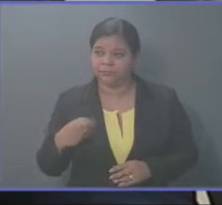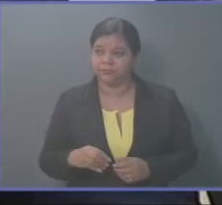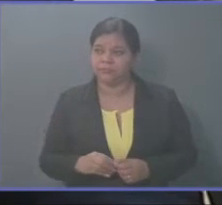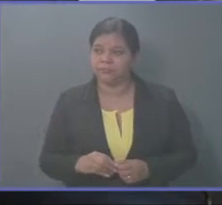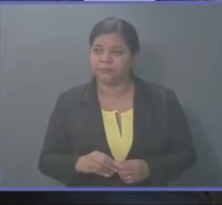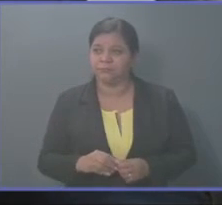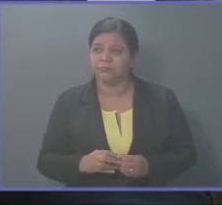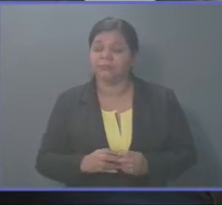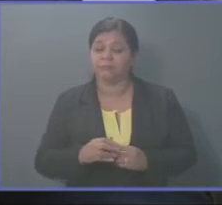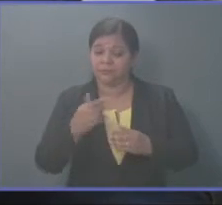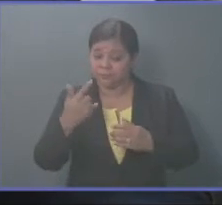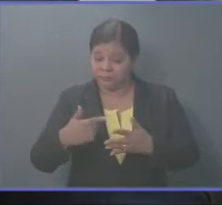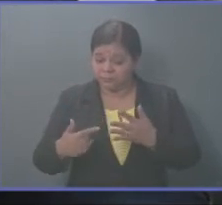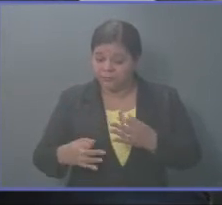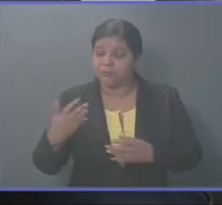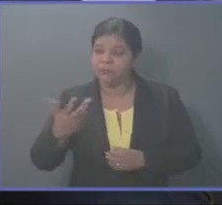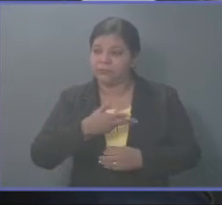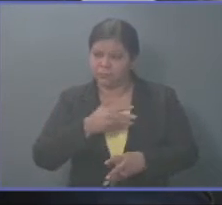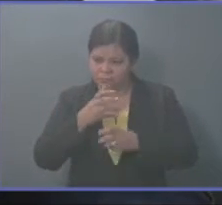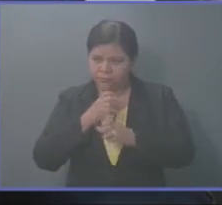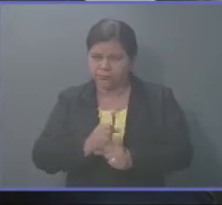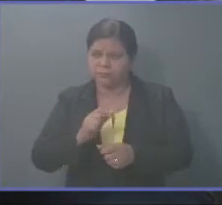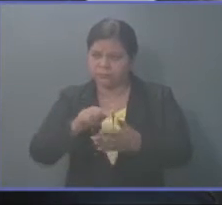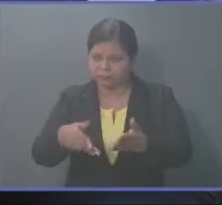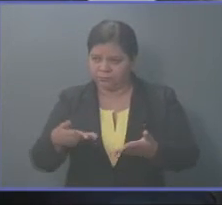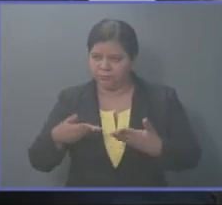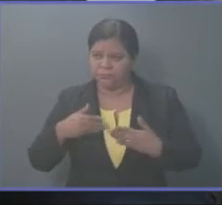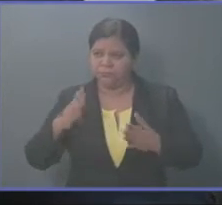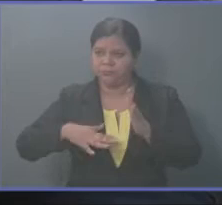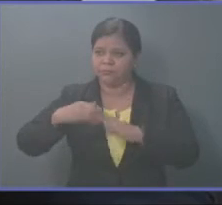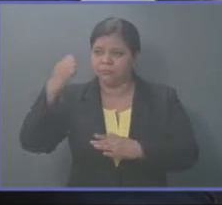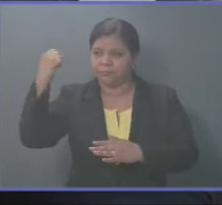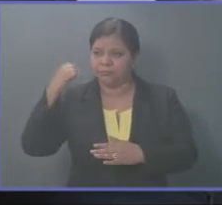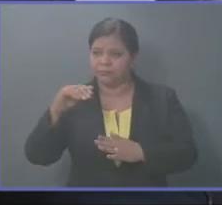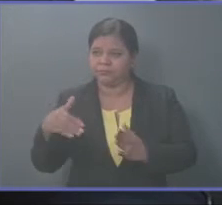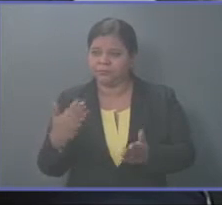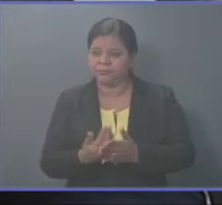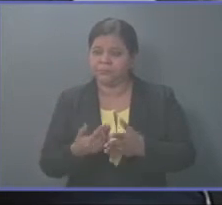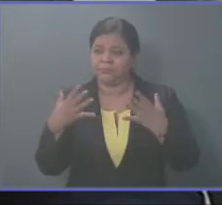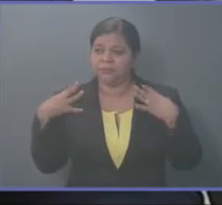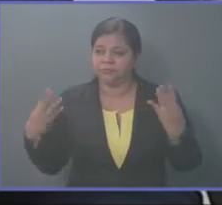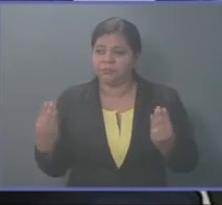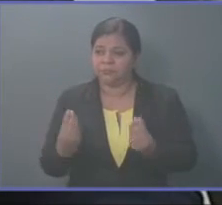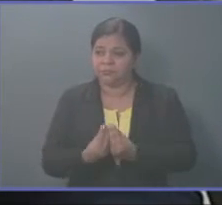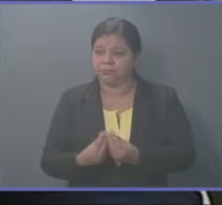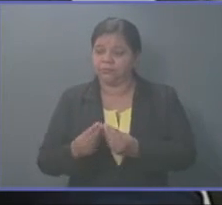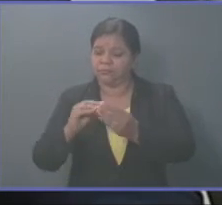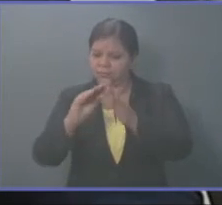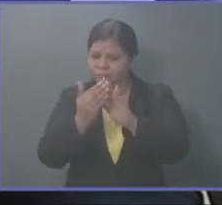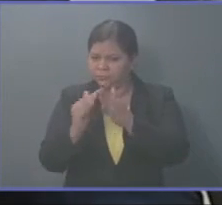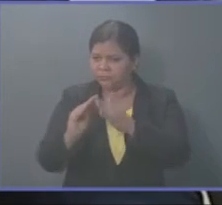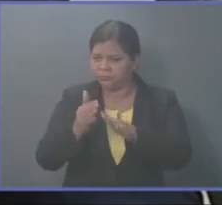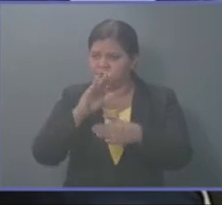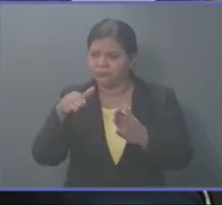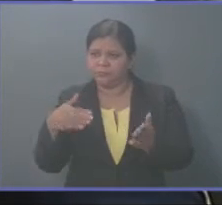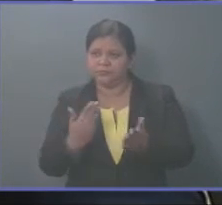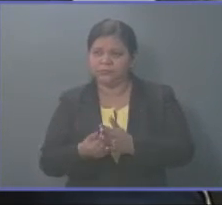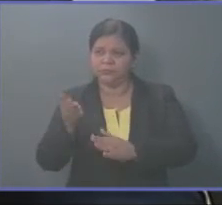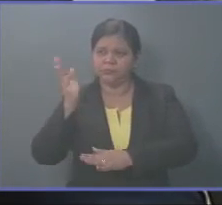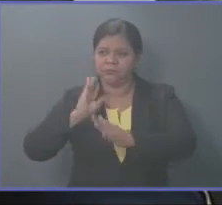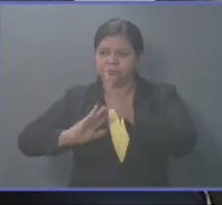Con esta ley estamos garantizando derechos fundamentales de todas esas sociedades y comunidades que han sido excluidas a lo largo de la